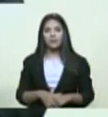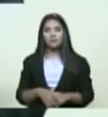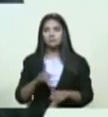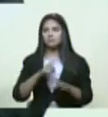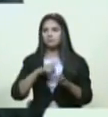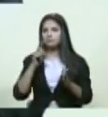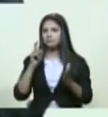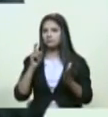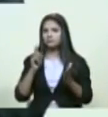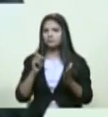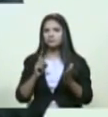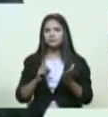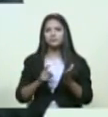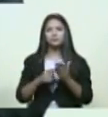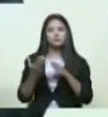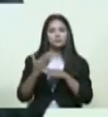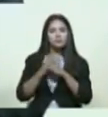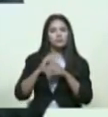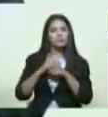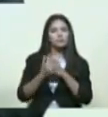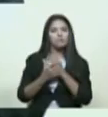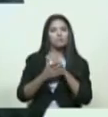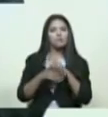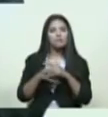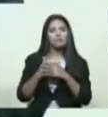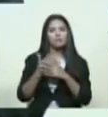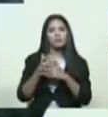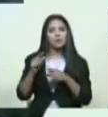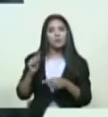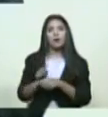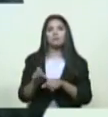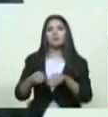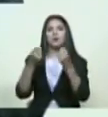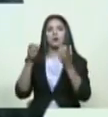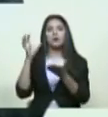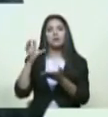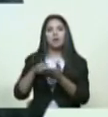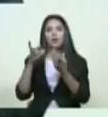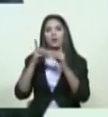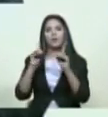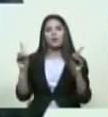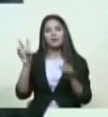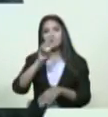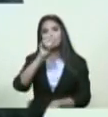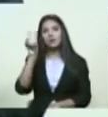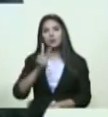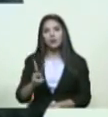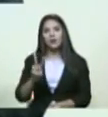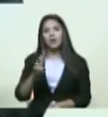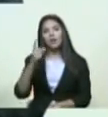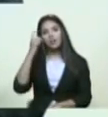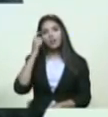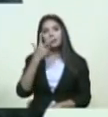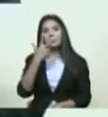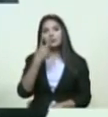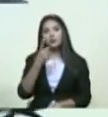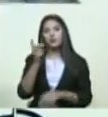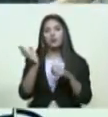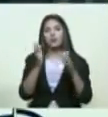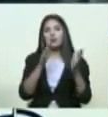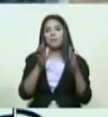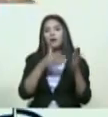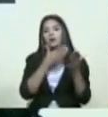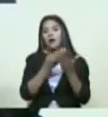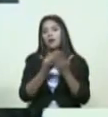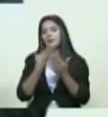totalmente premeditada para causar daño al Estado y a la democracia venezolana del 31 de marzo hasta la